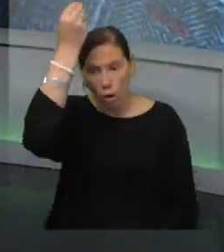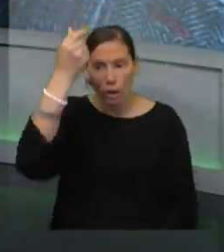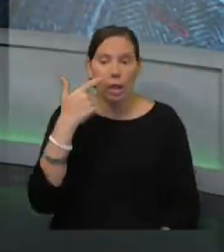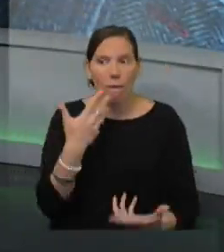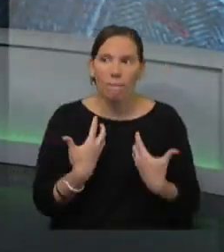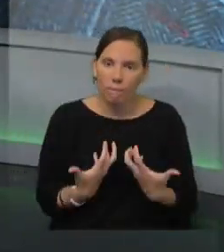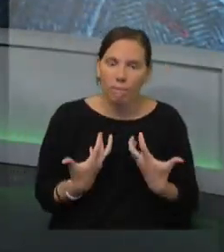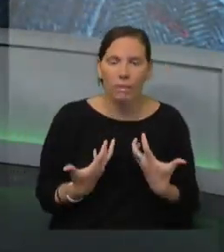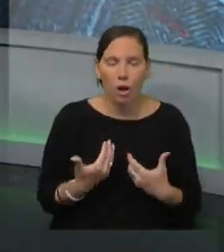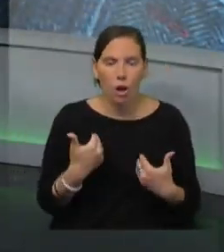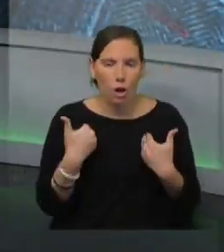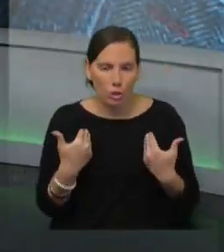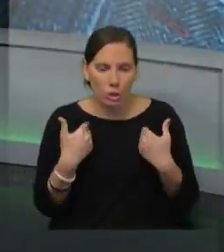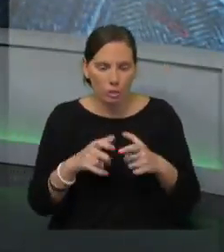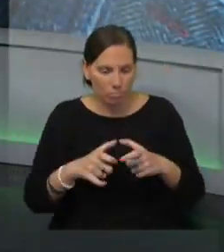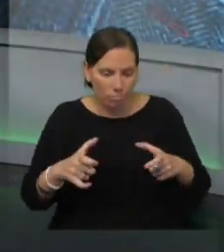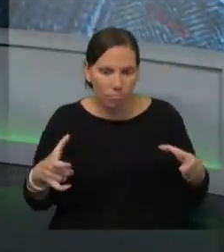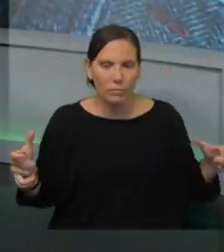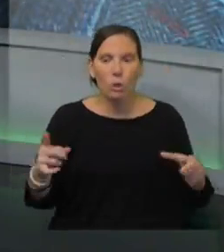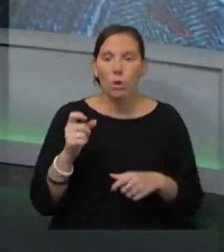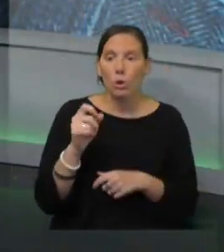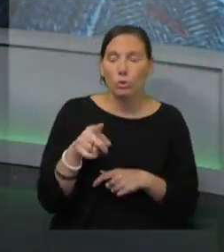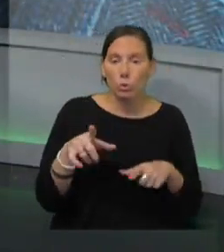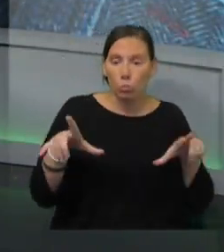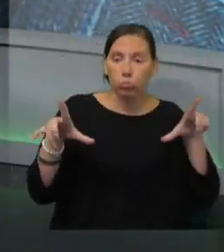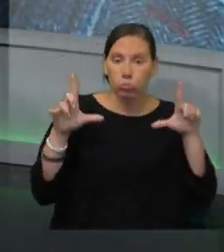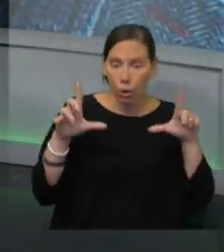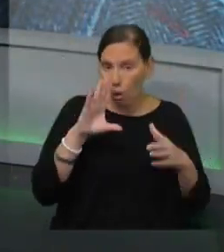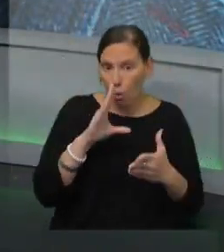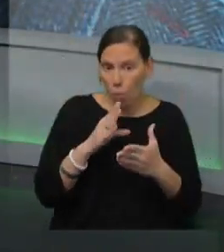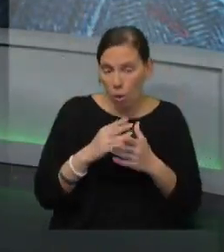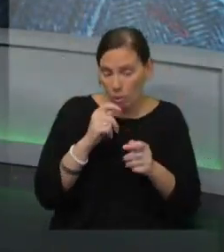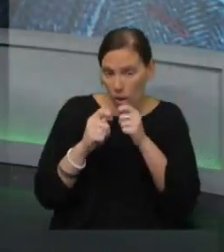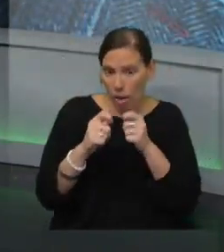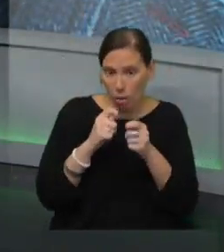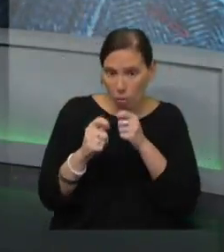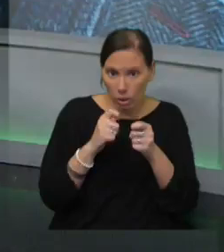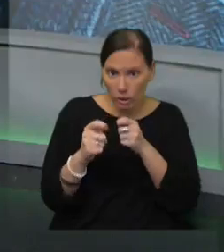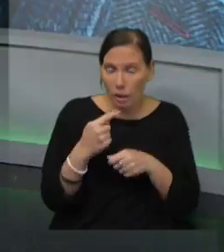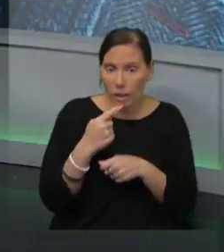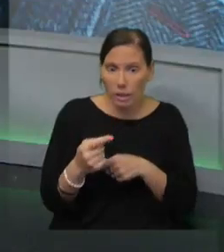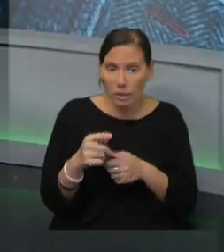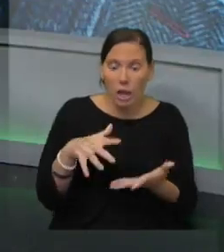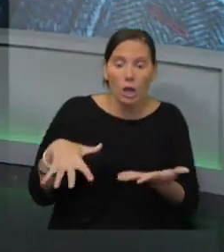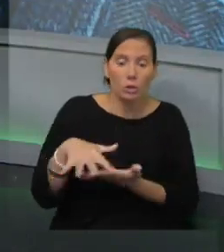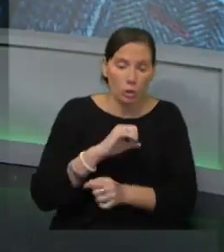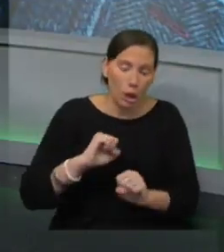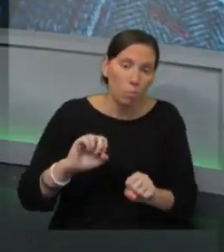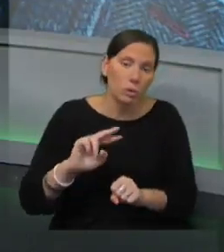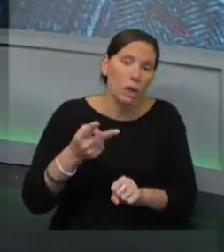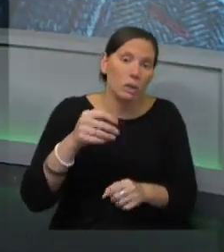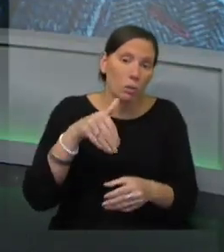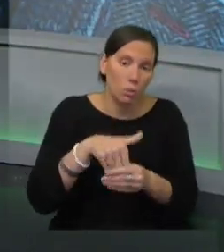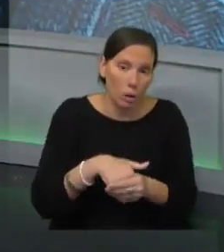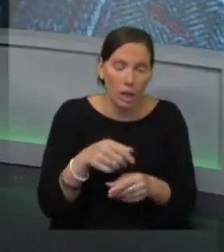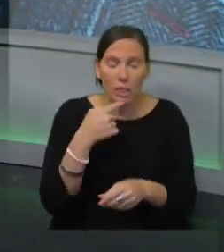entusiasmado por el crecimiento de su postulación en las últimas encuestas que lo ubican en zona de balotaje Según dijo a